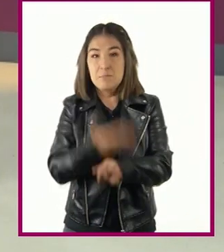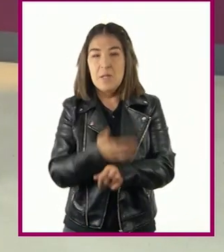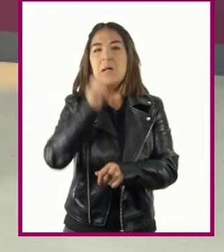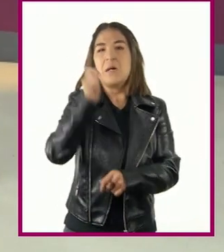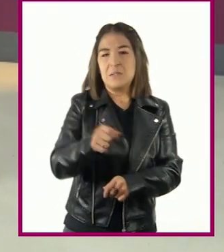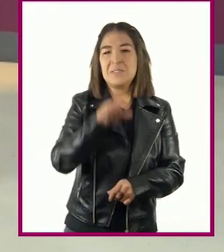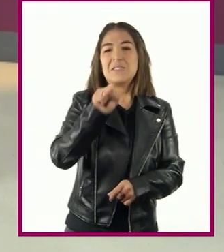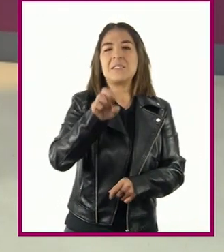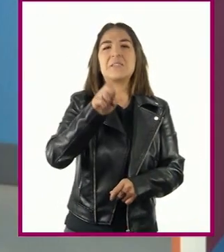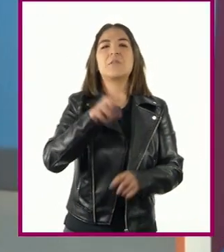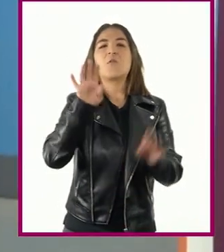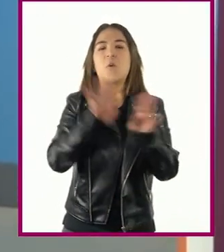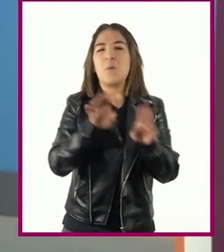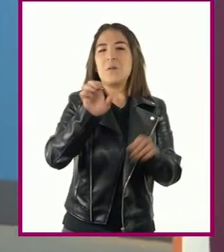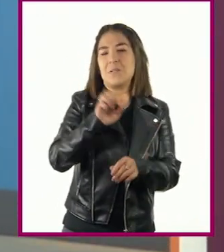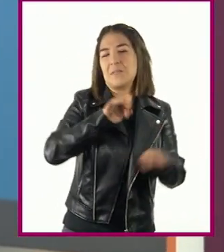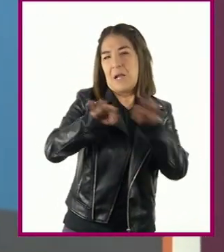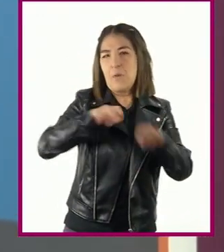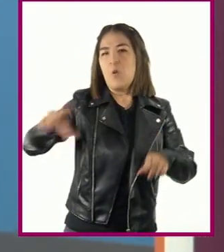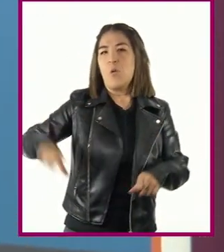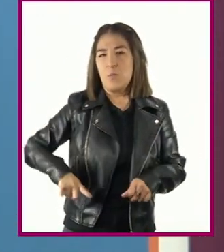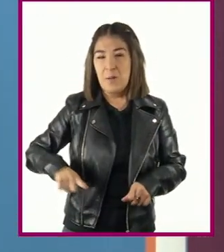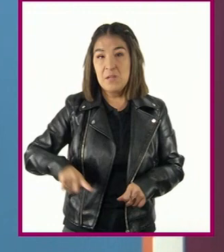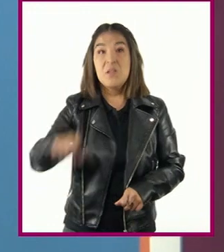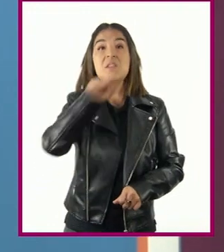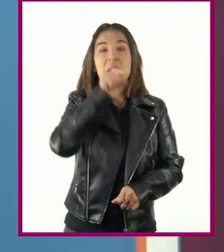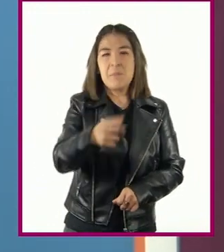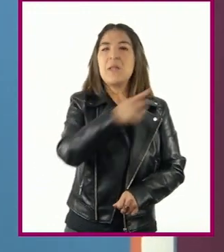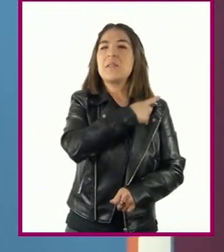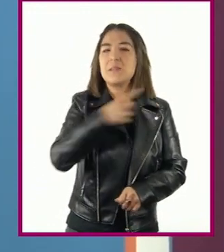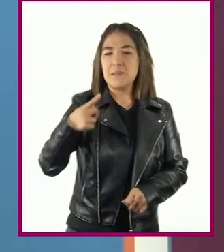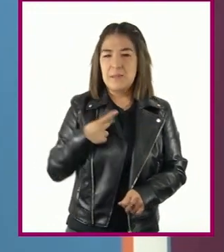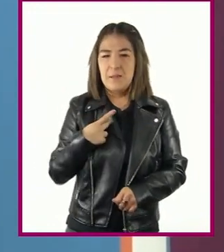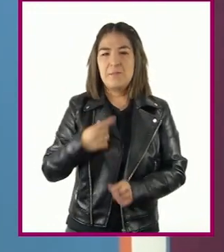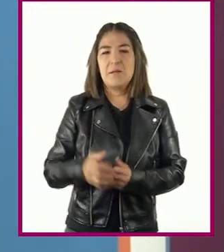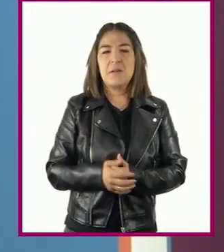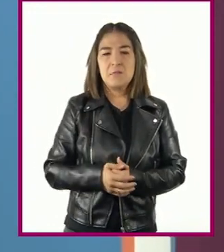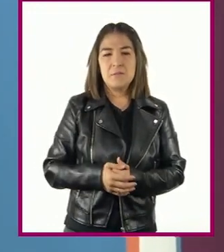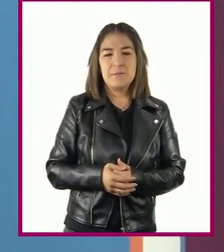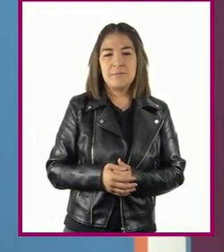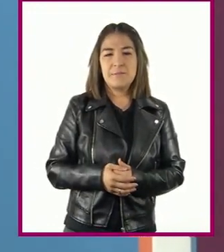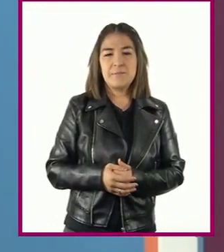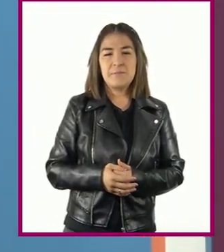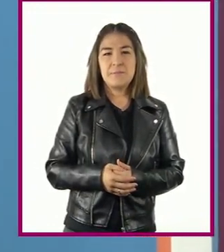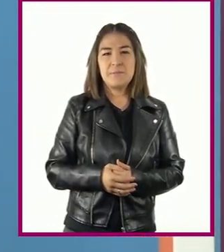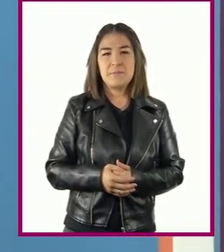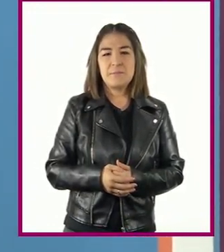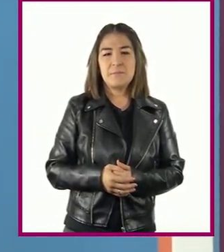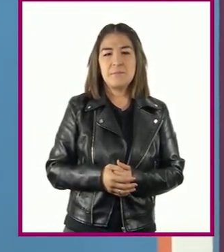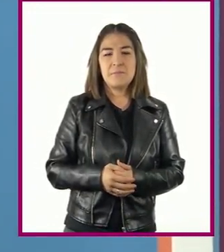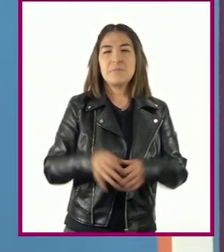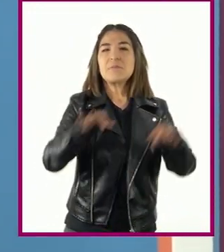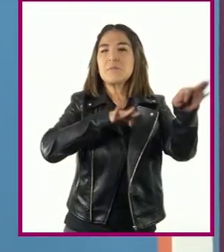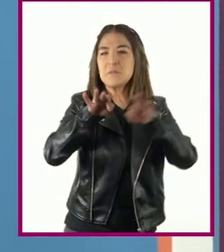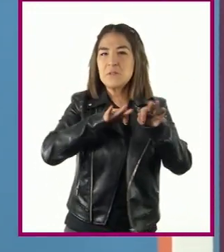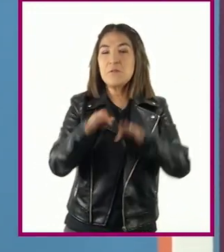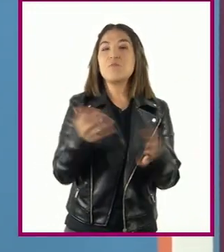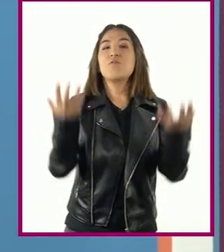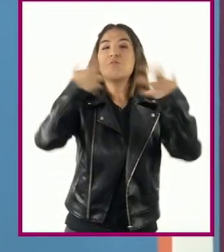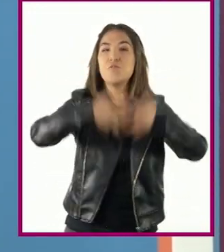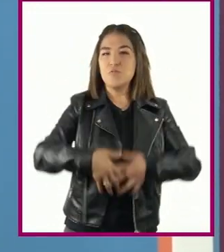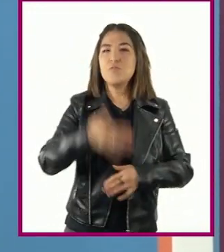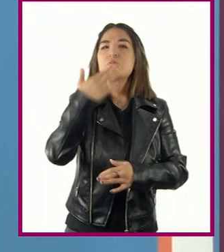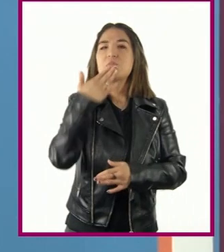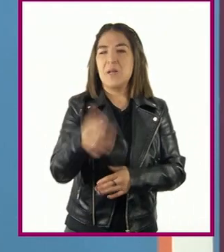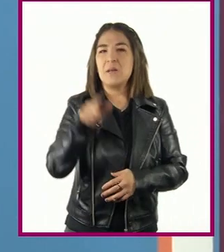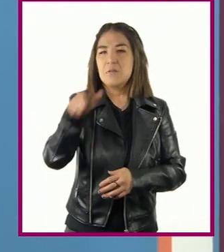y servicio público. Asimismo, deben mantener una actuación íntegra en el desempeño de